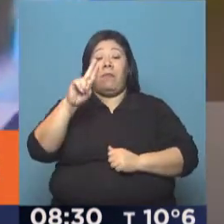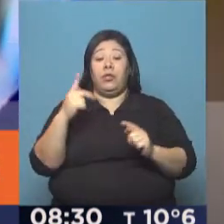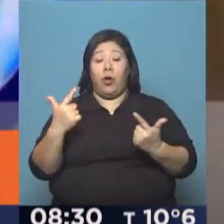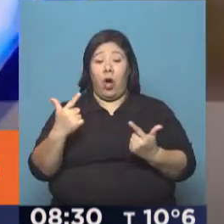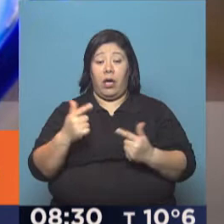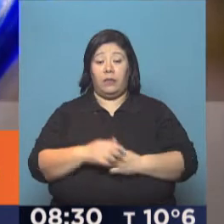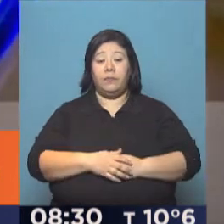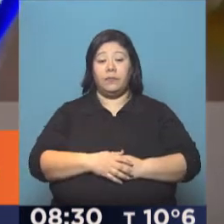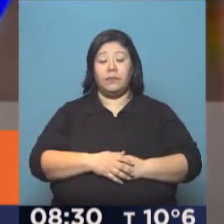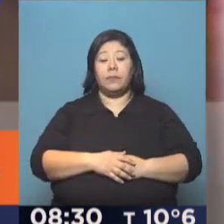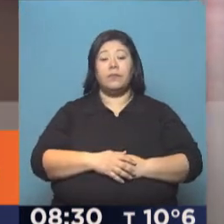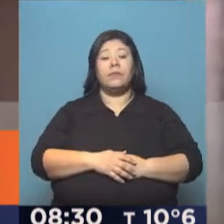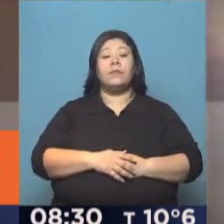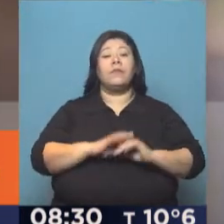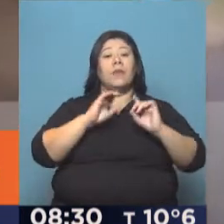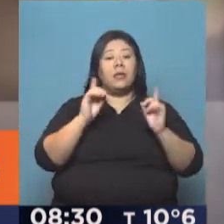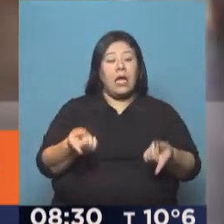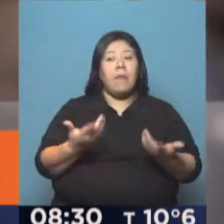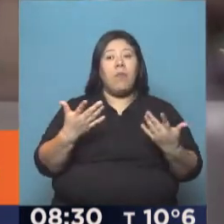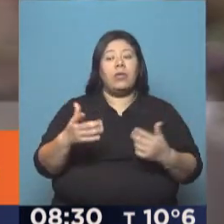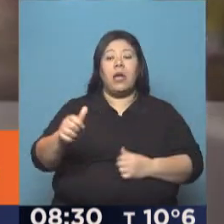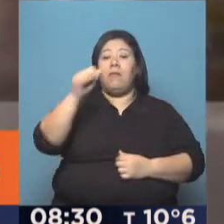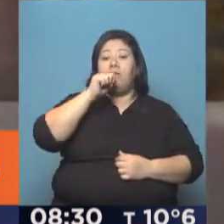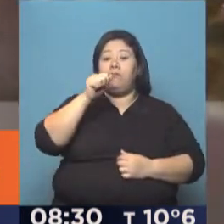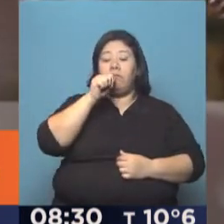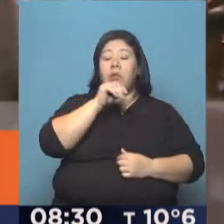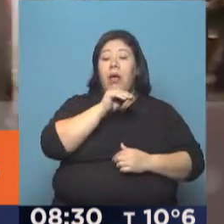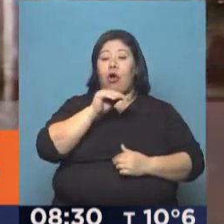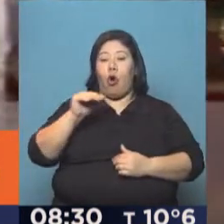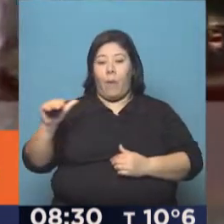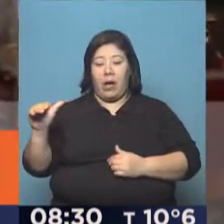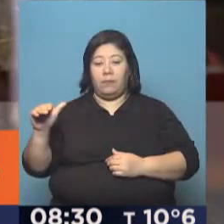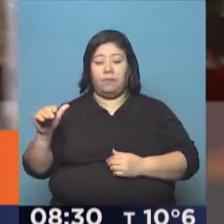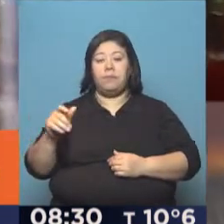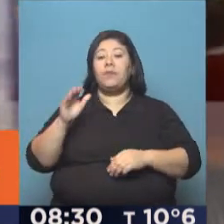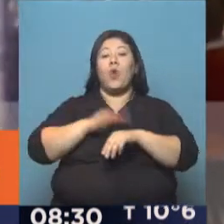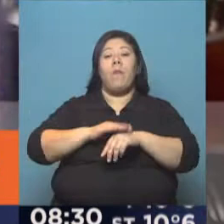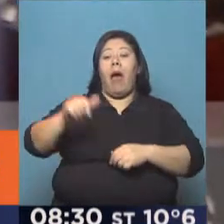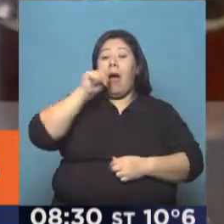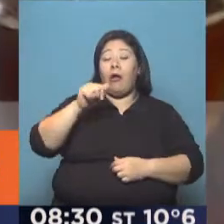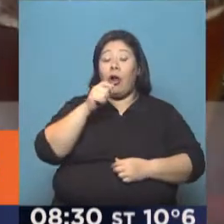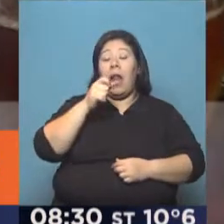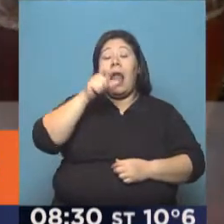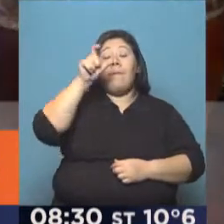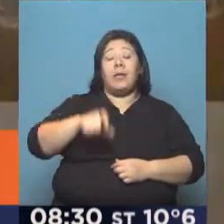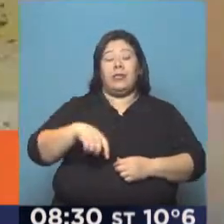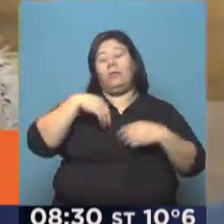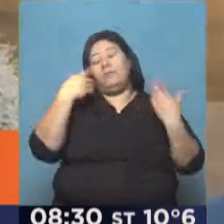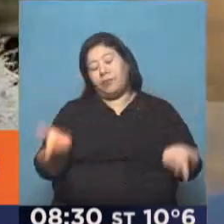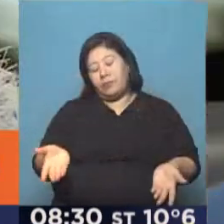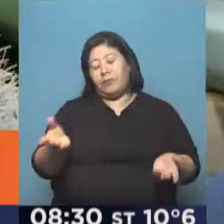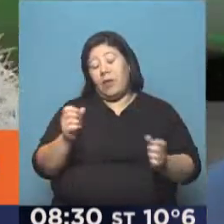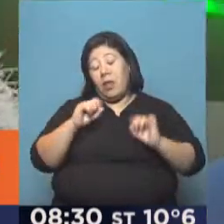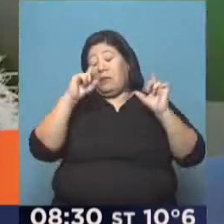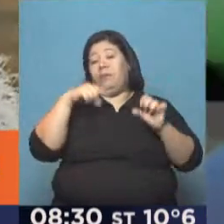casos extremos puede ocurrir un coma alcohólico, cuando la persona no puede despertarse. Hay que ponerlo en